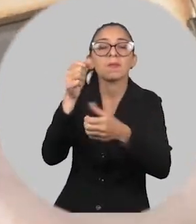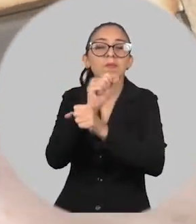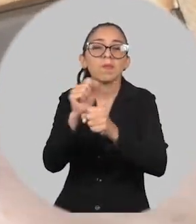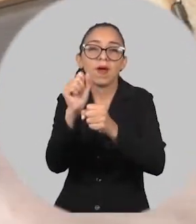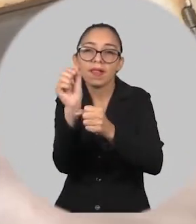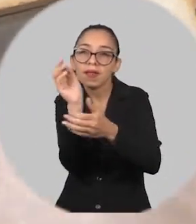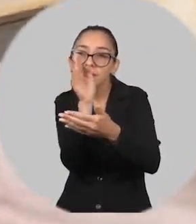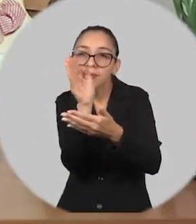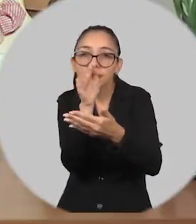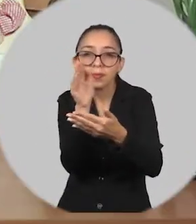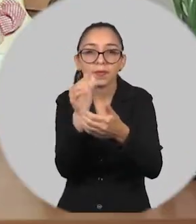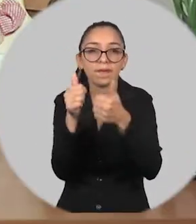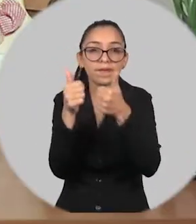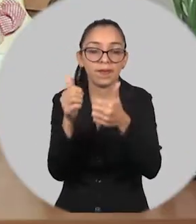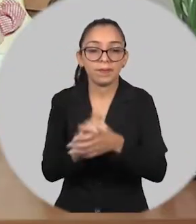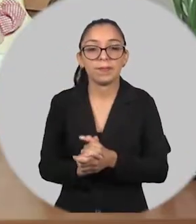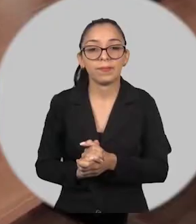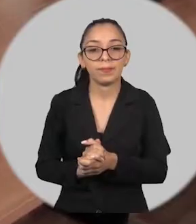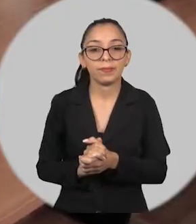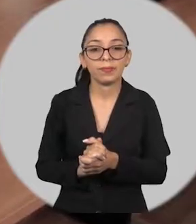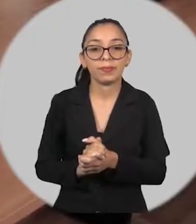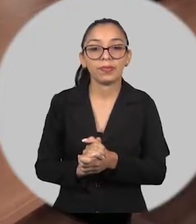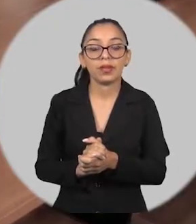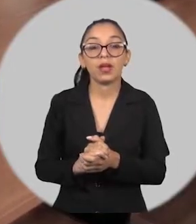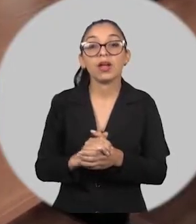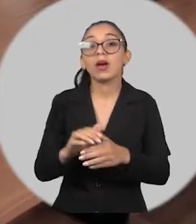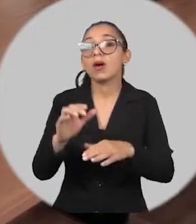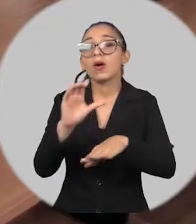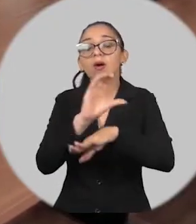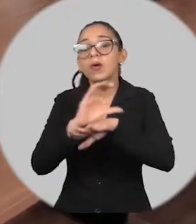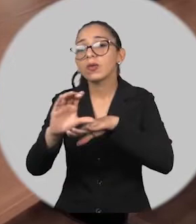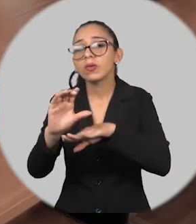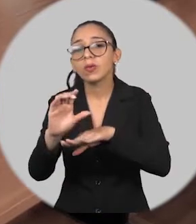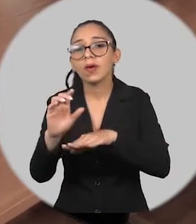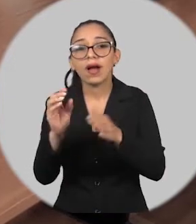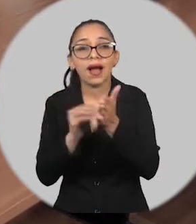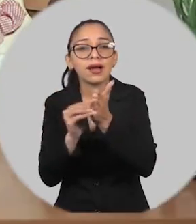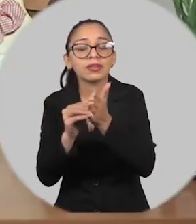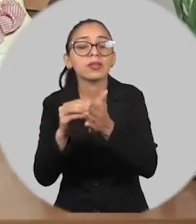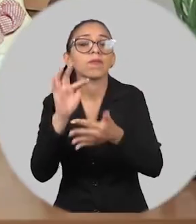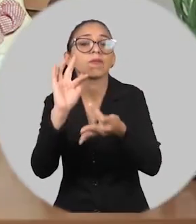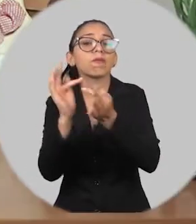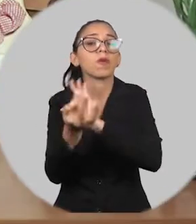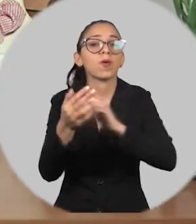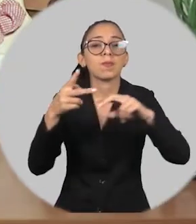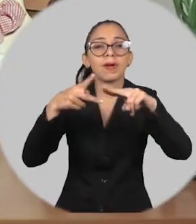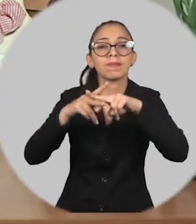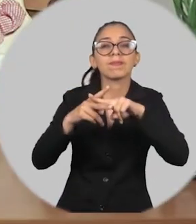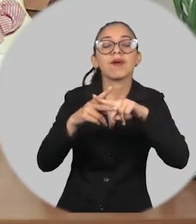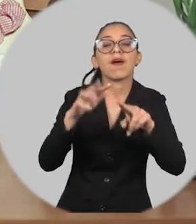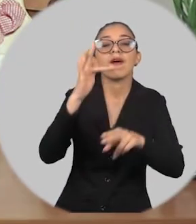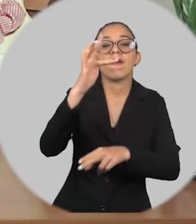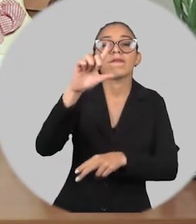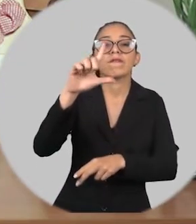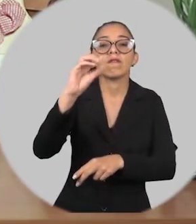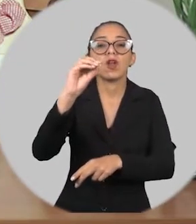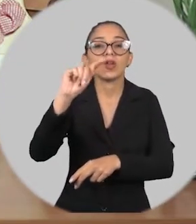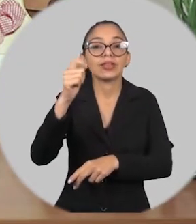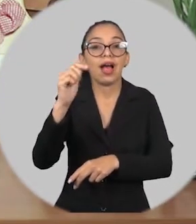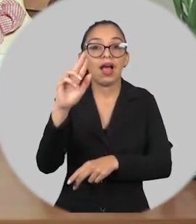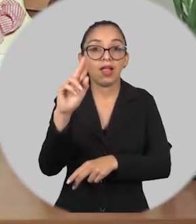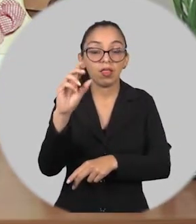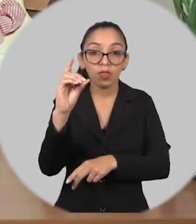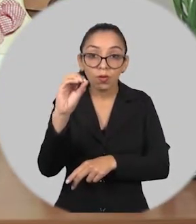un poquitito, ¿sí? ¿Qué hacemos a continuación? Vamos a hacer una técnica que se llama flotado a una carga. ¿Por qué a una carga? Porque